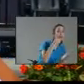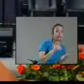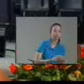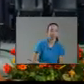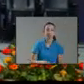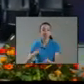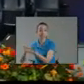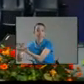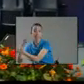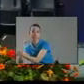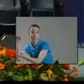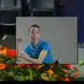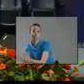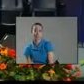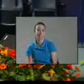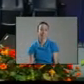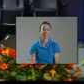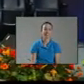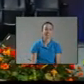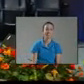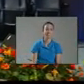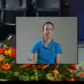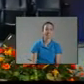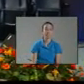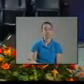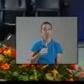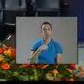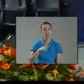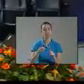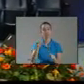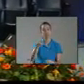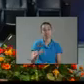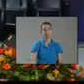Entonces, si el enemigo te estorbó, 4 veces más te va a dar.